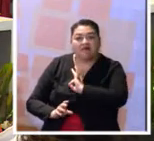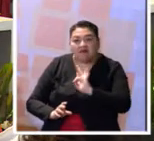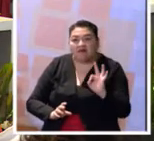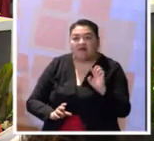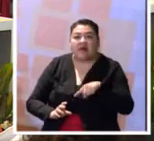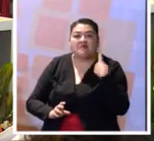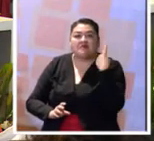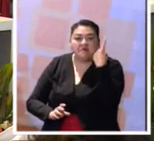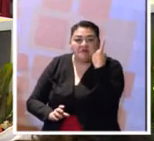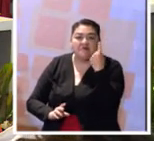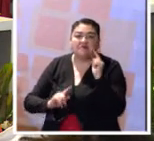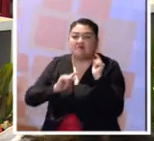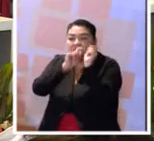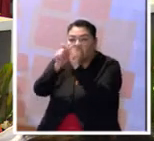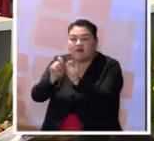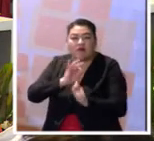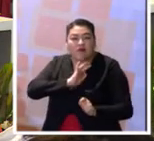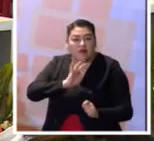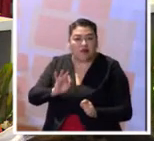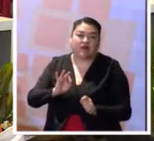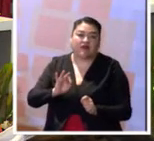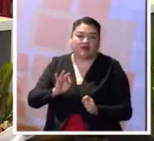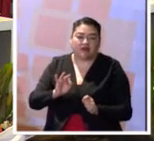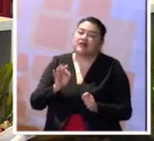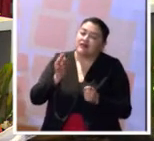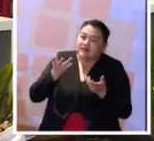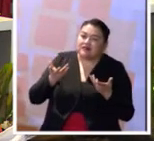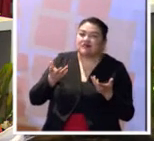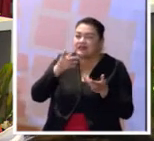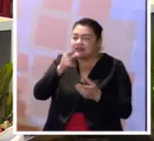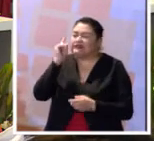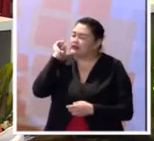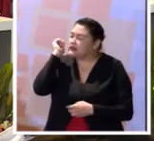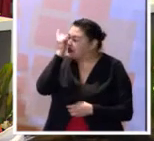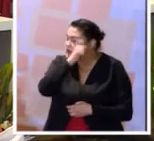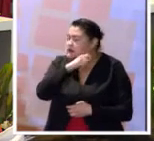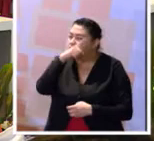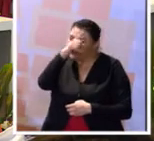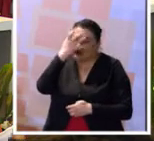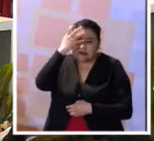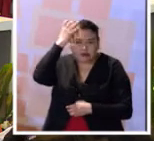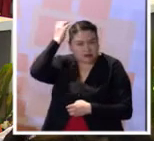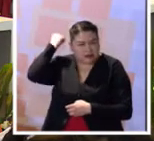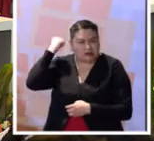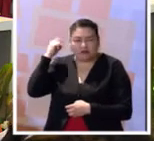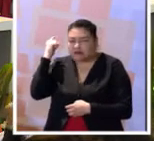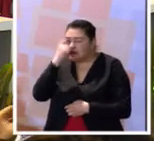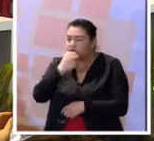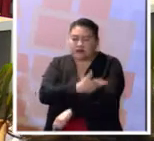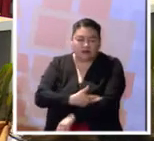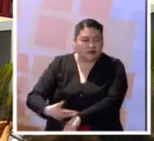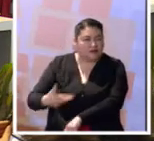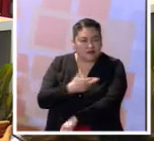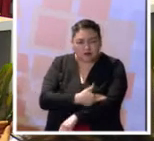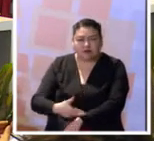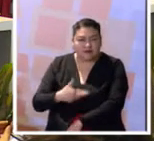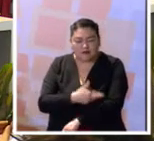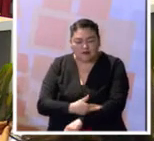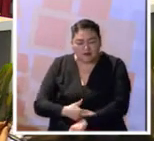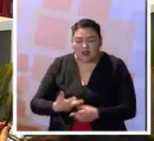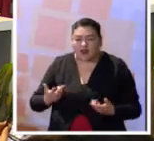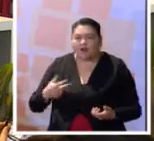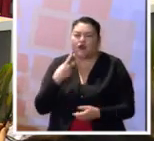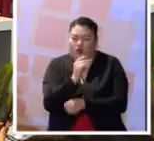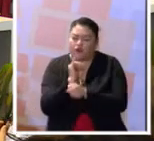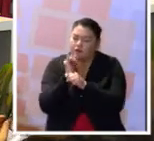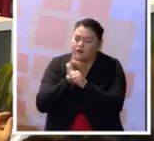acceder al cargo, ¿no? Entonces, el ajuste de paridad incluso era muy complicado hacerlo. Desde la ciencia